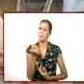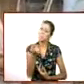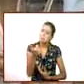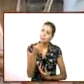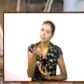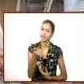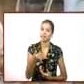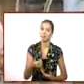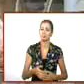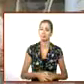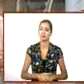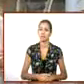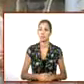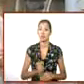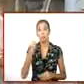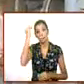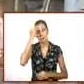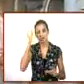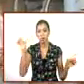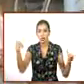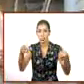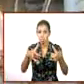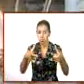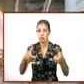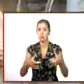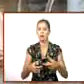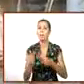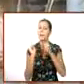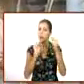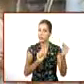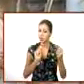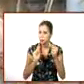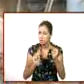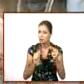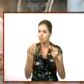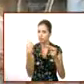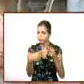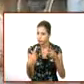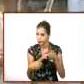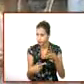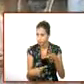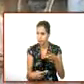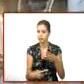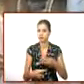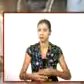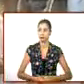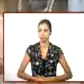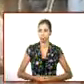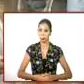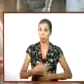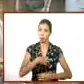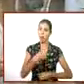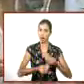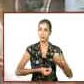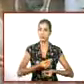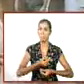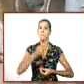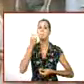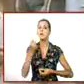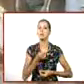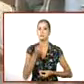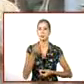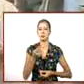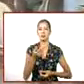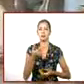pienso que en esta reunión vamos a discutir las cosas que podemos hacer, las